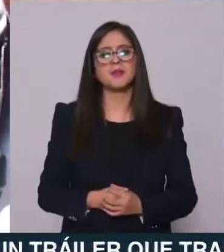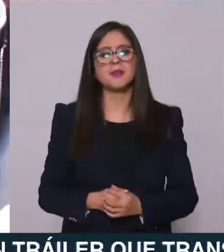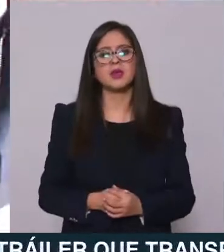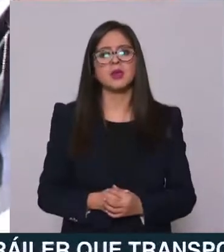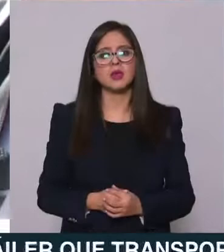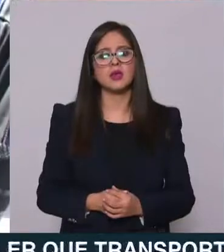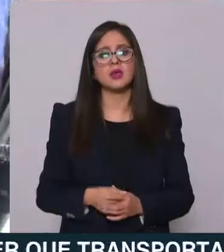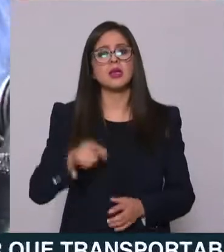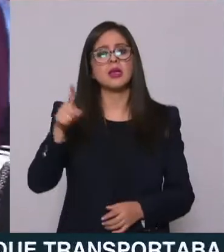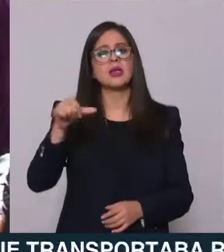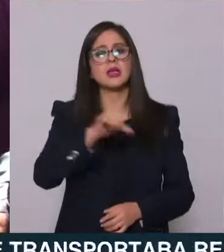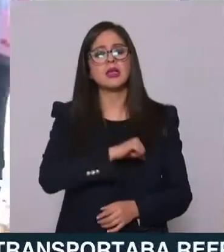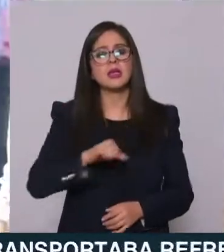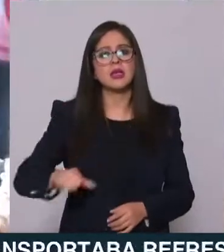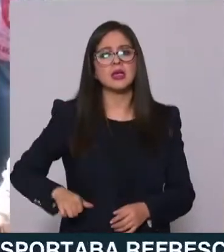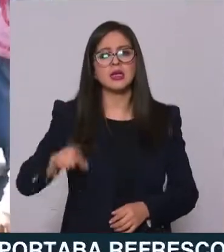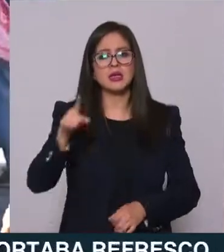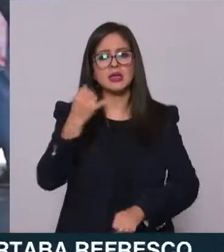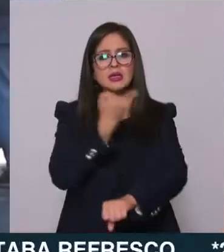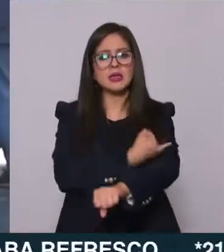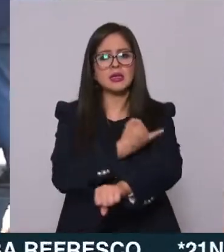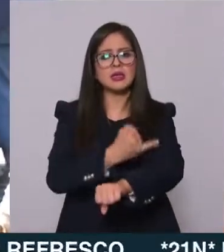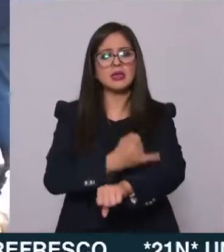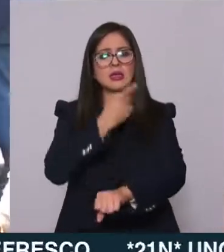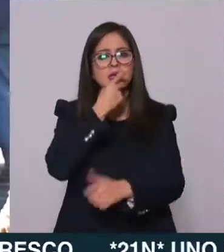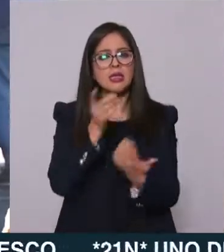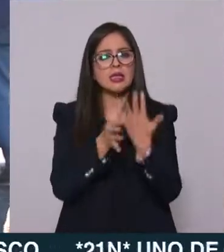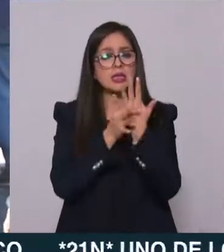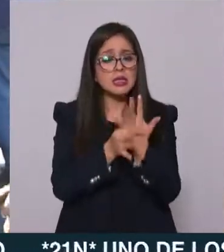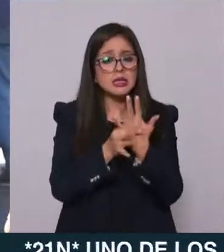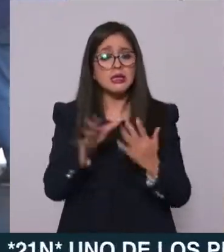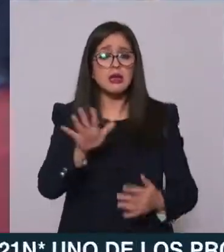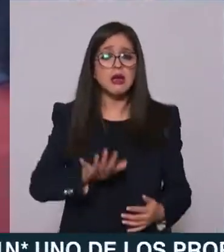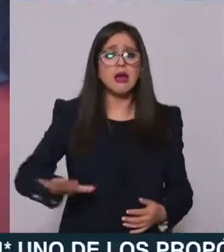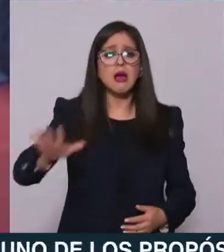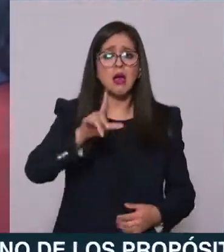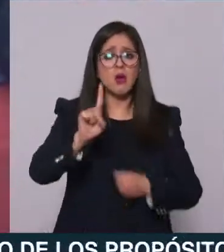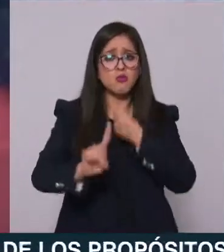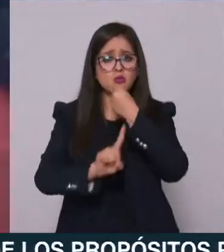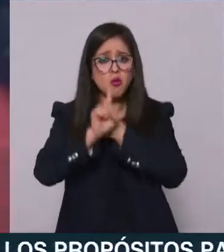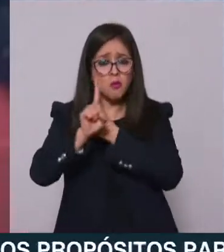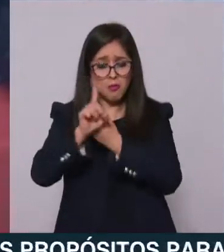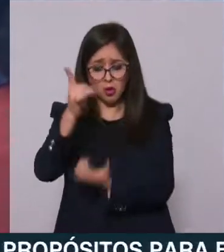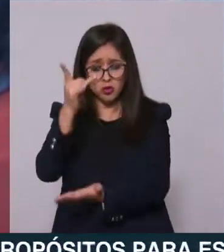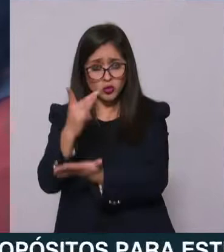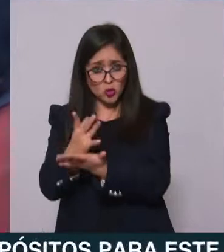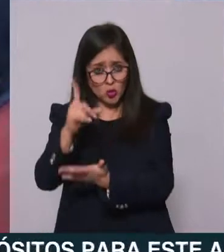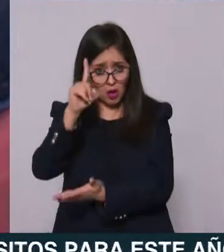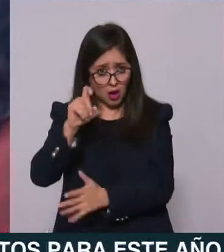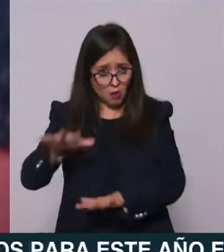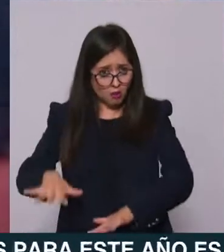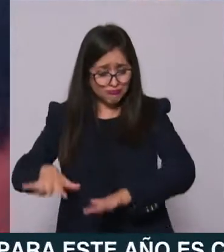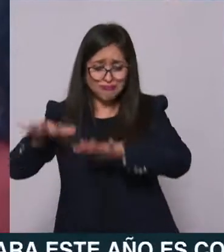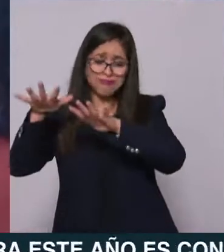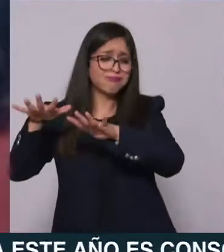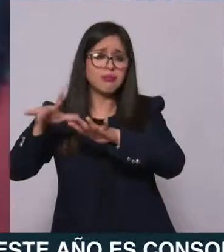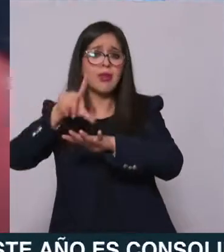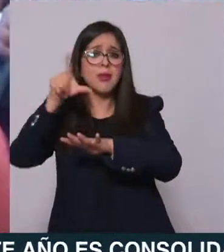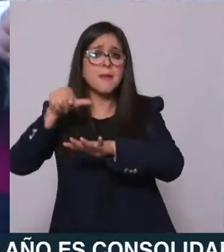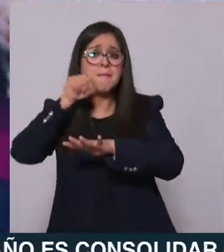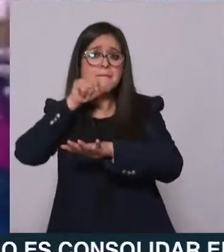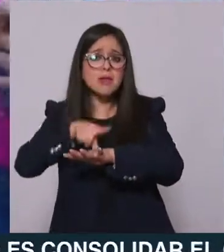Brugada, alcaldesa de Iztapalapa, resaltó que la alcaldía no solo tiene problemas por las inundaciones, sino también por los